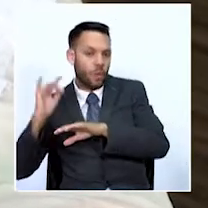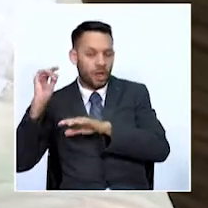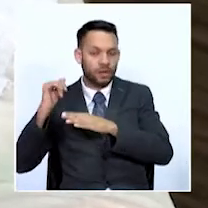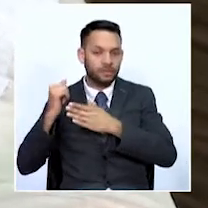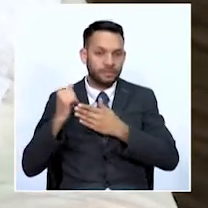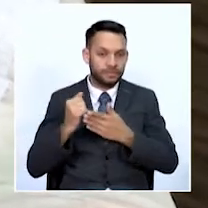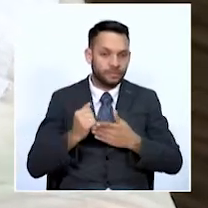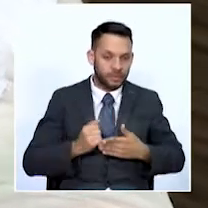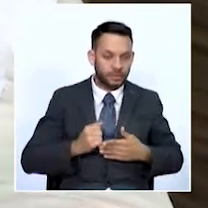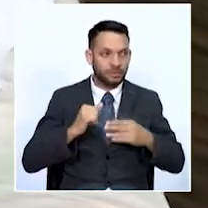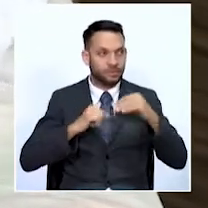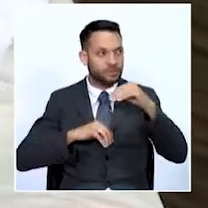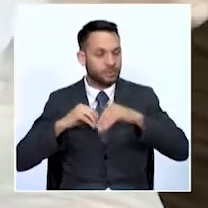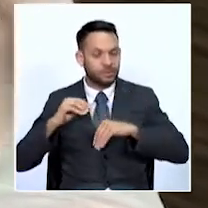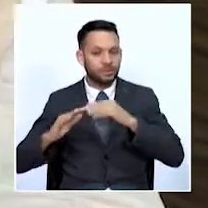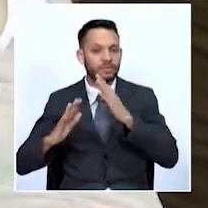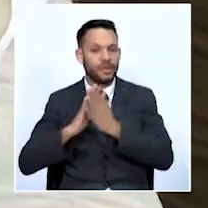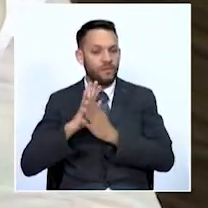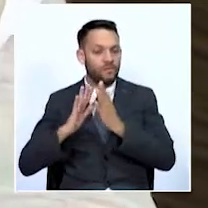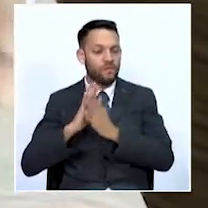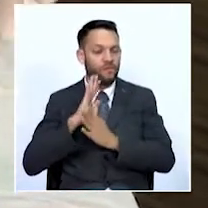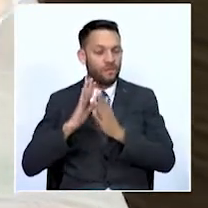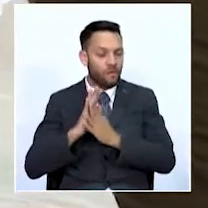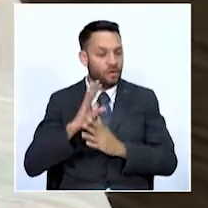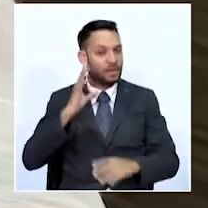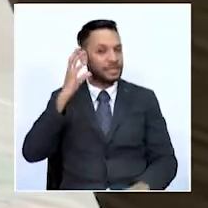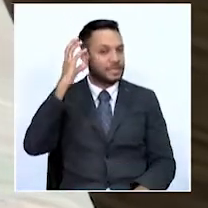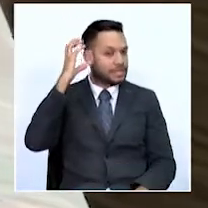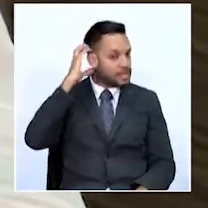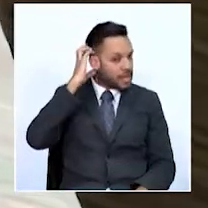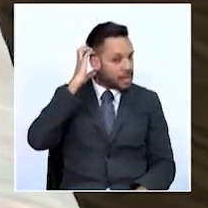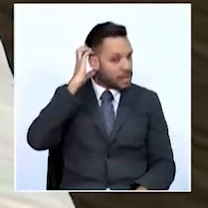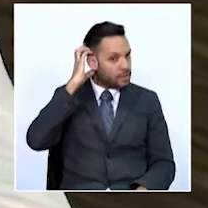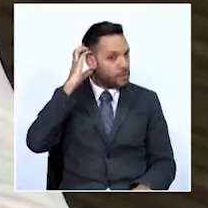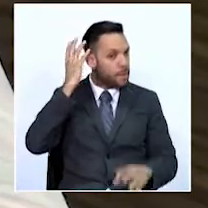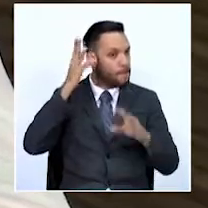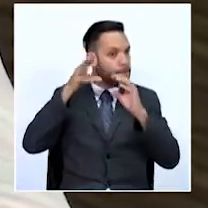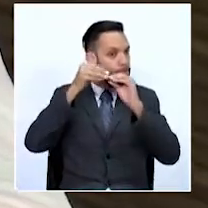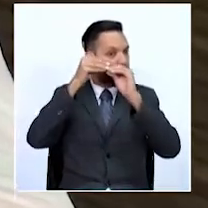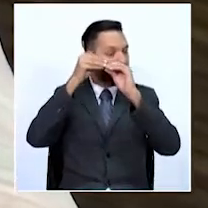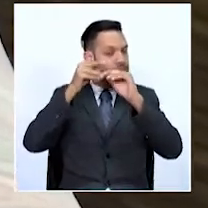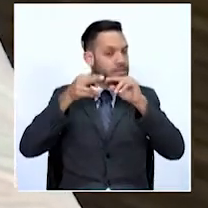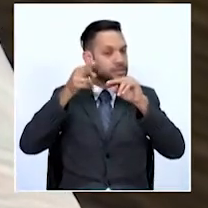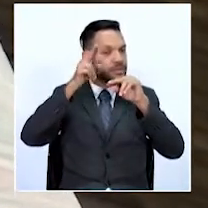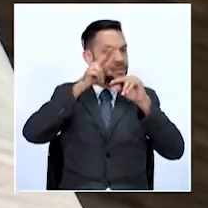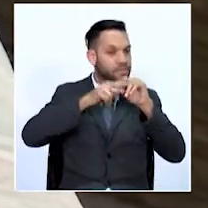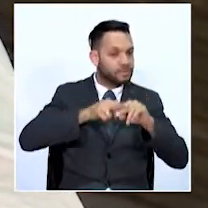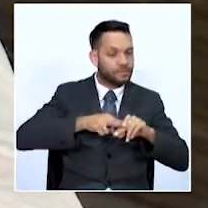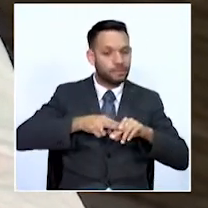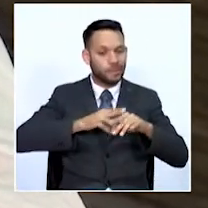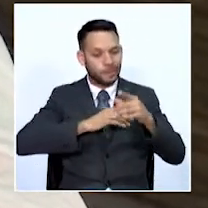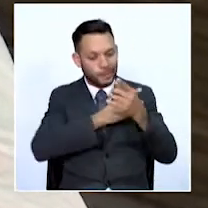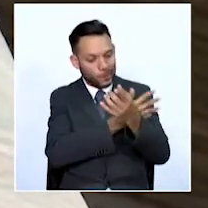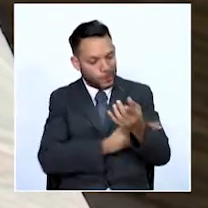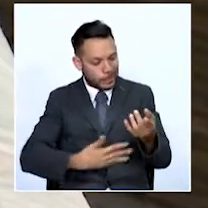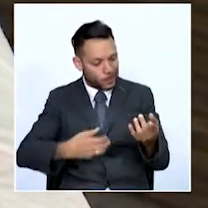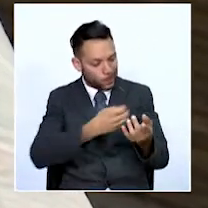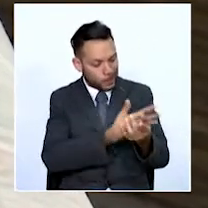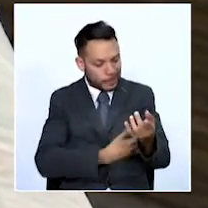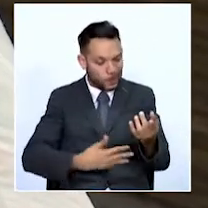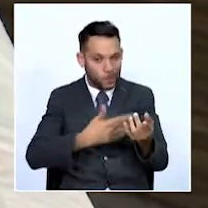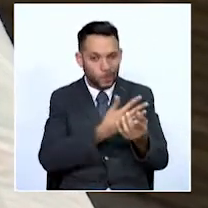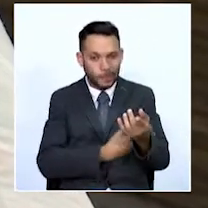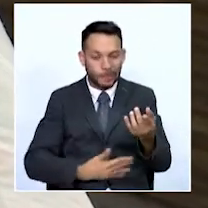allá se llegue una información acá a esa rodilla donde va a llegar más sangre, donde van a llegar